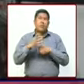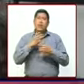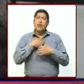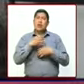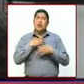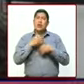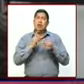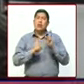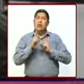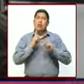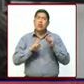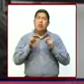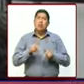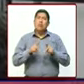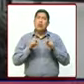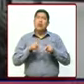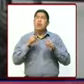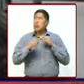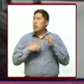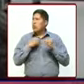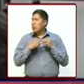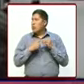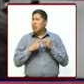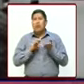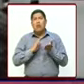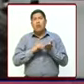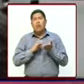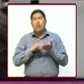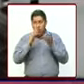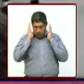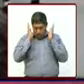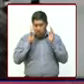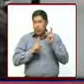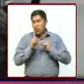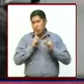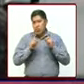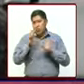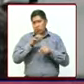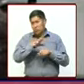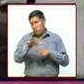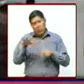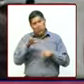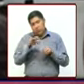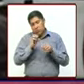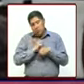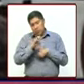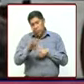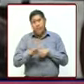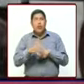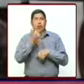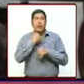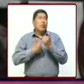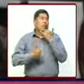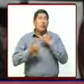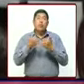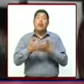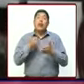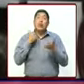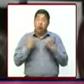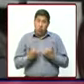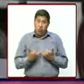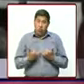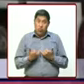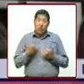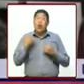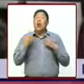reclamo que hacen precisamente los ciudadanos en torno a la falta de atención en alguno de los puntos, enseguida les vamos a describir, pero antes, hoy por